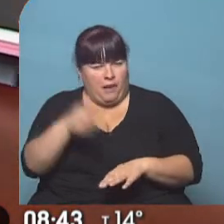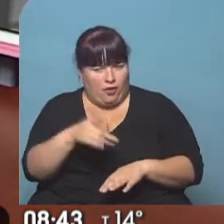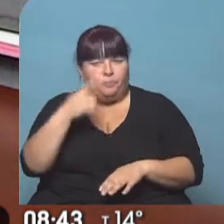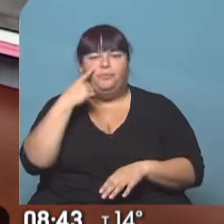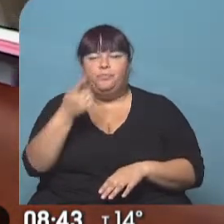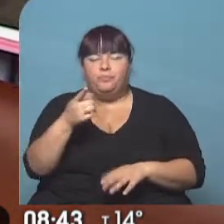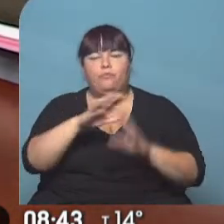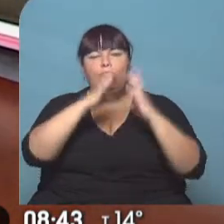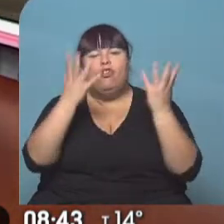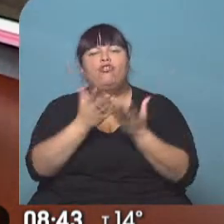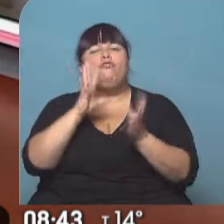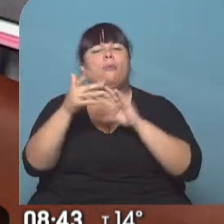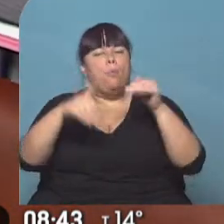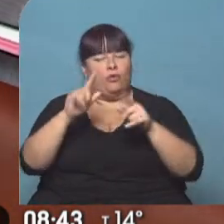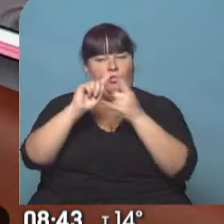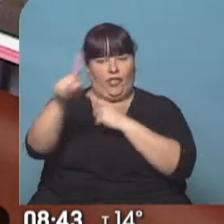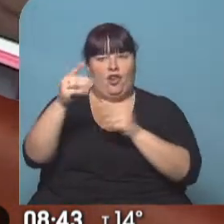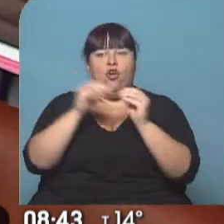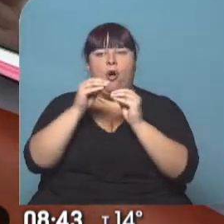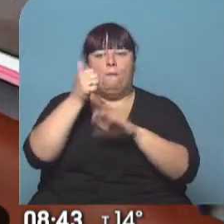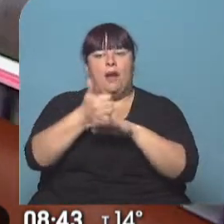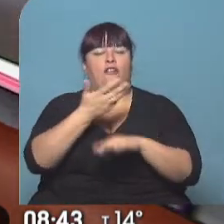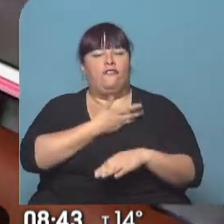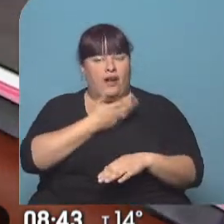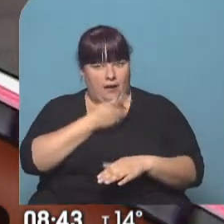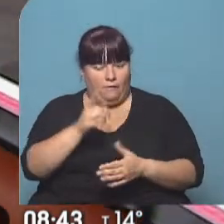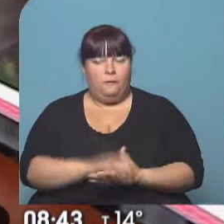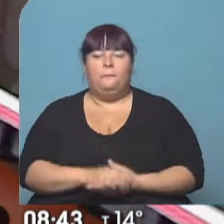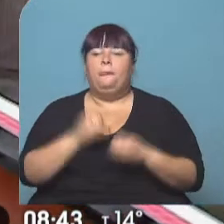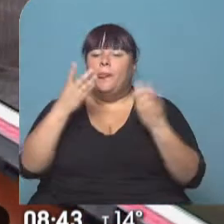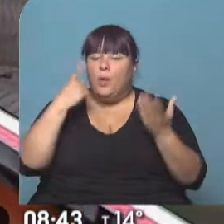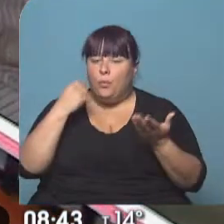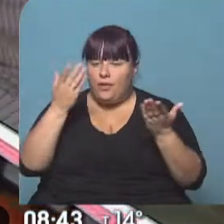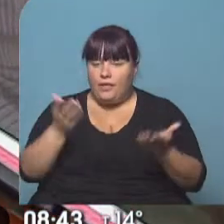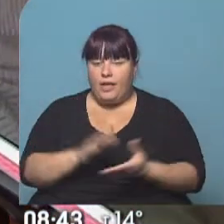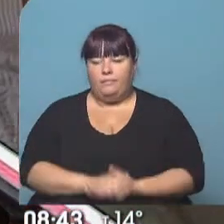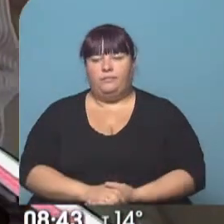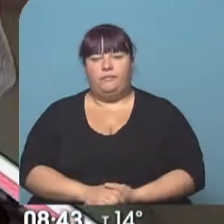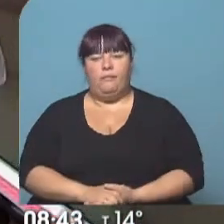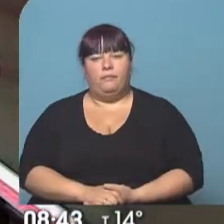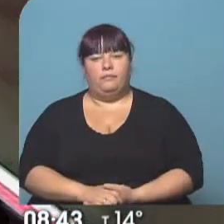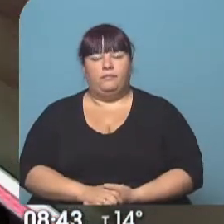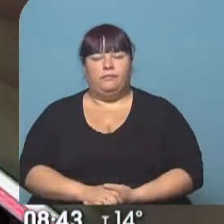repasar toda la elección estamos en vivo con otro compañero fernando fraquelli buenos días para vos